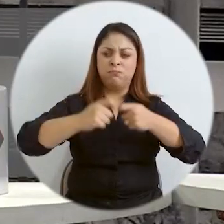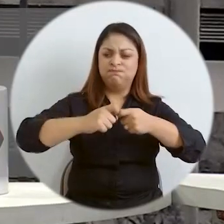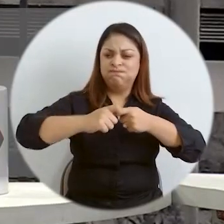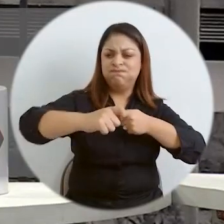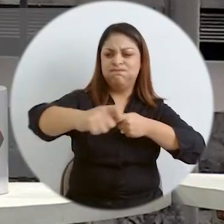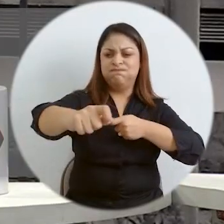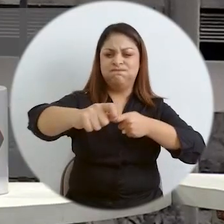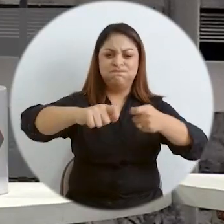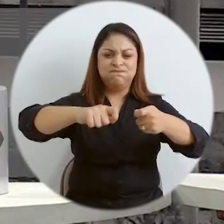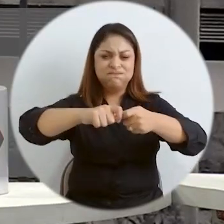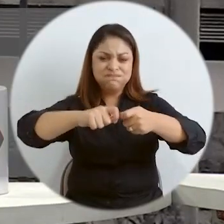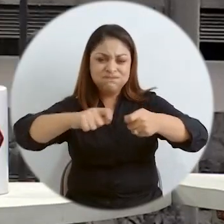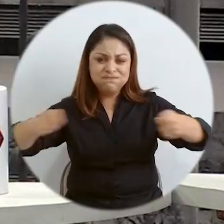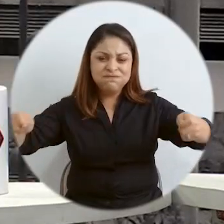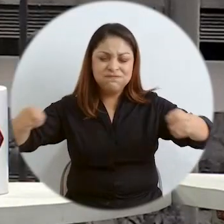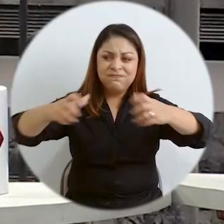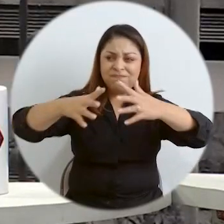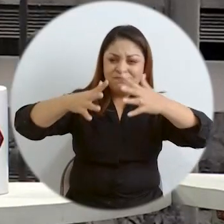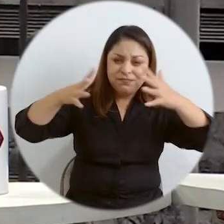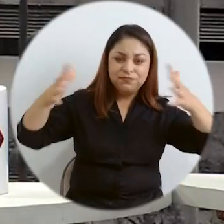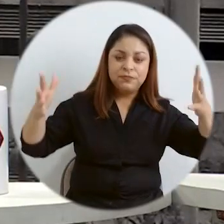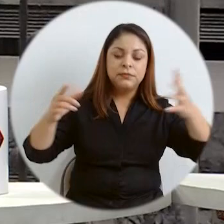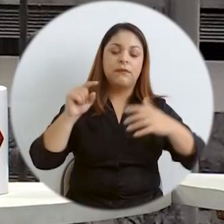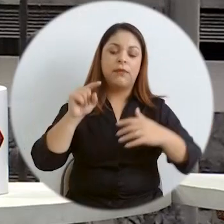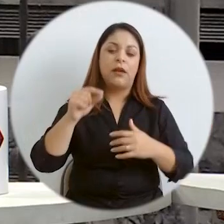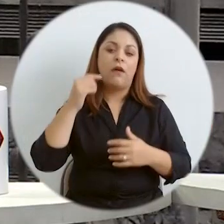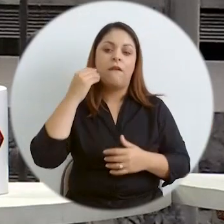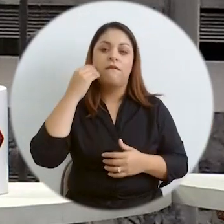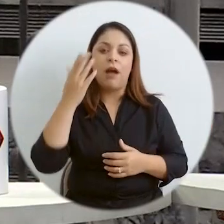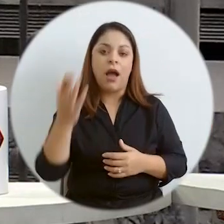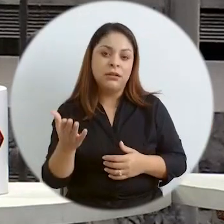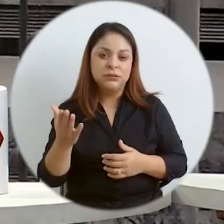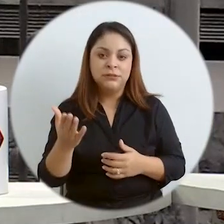cuadrados, es muy fácil